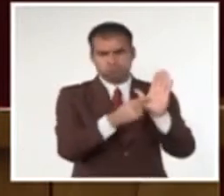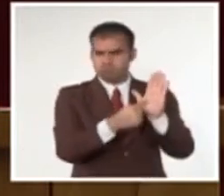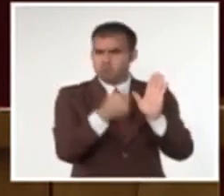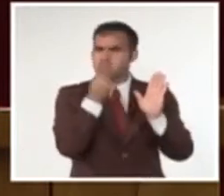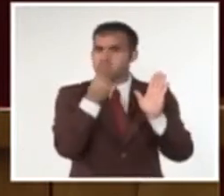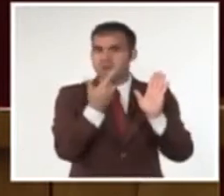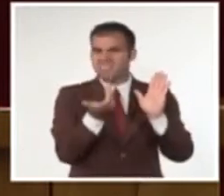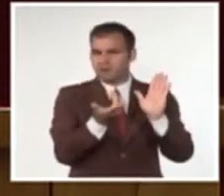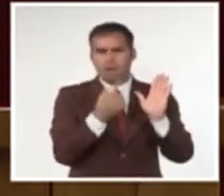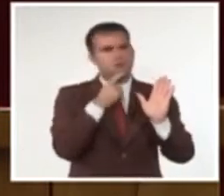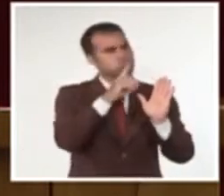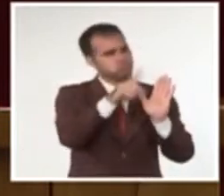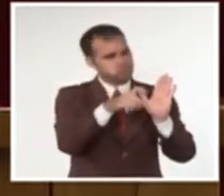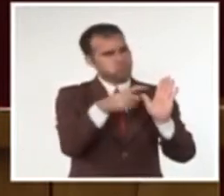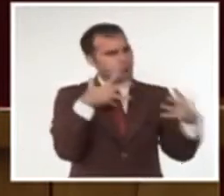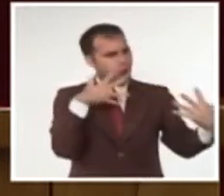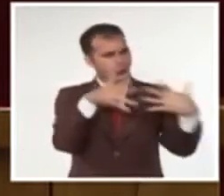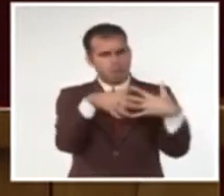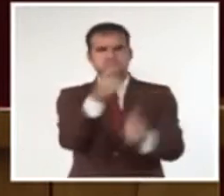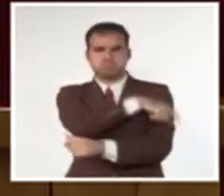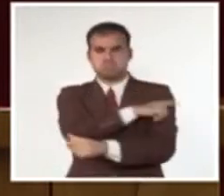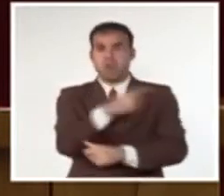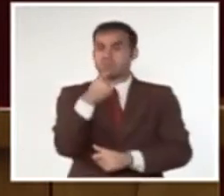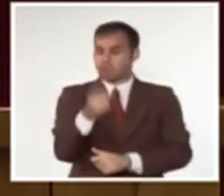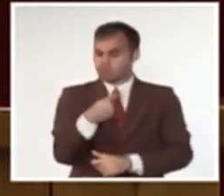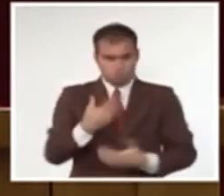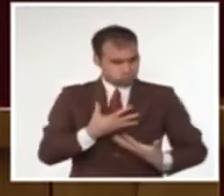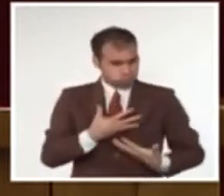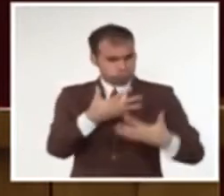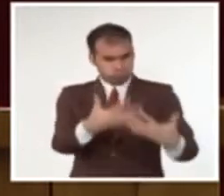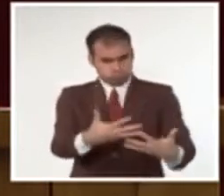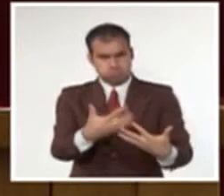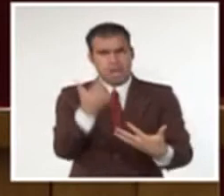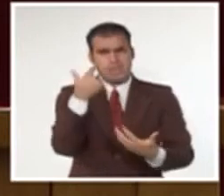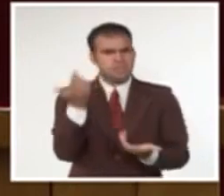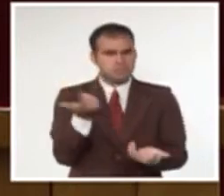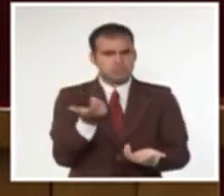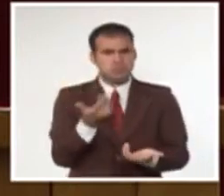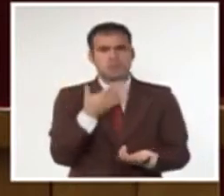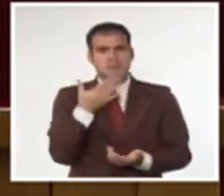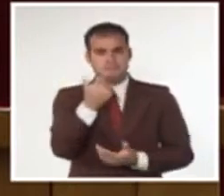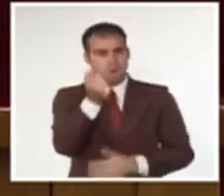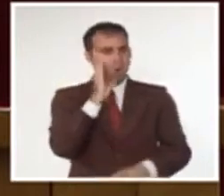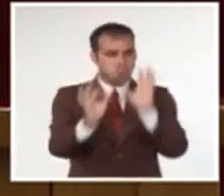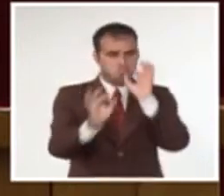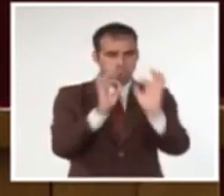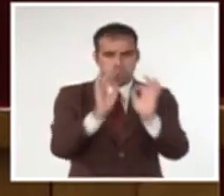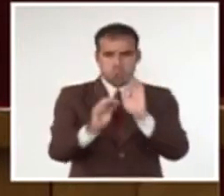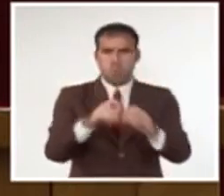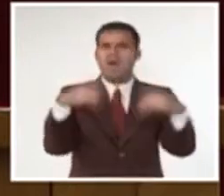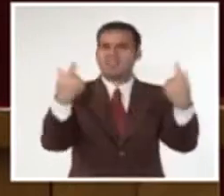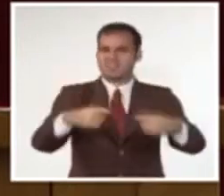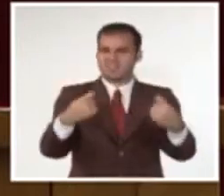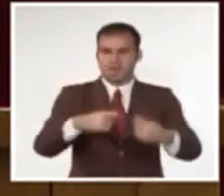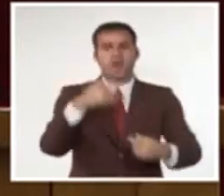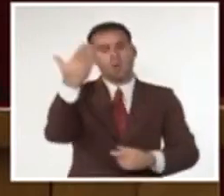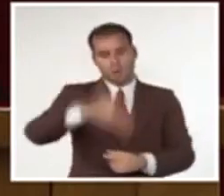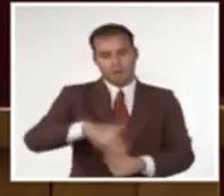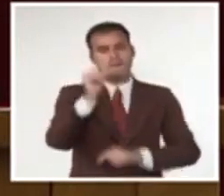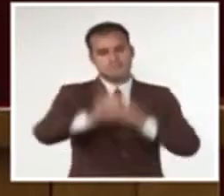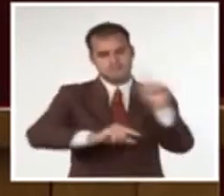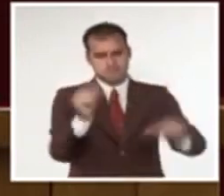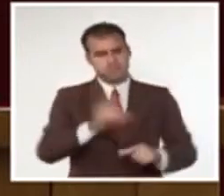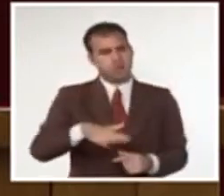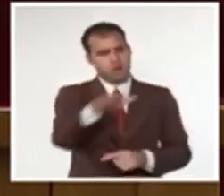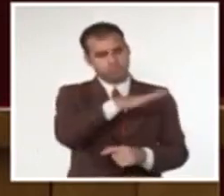que afianza nuestra voluntad de promover, reconocer y proteger los derechos humanos y la